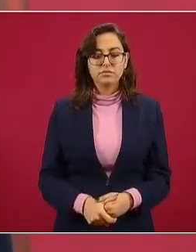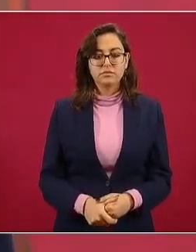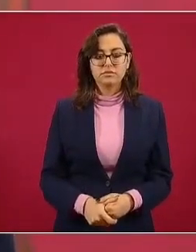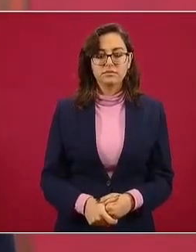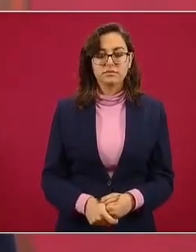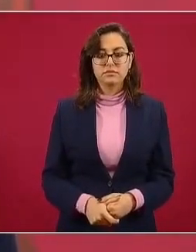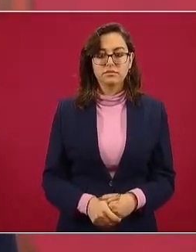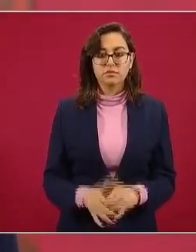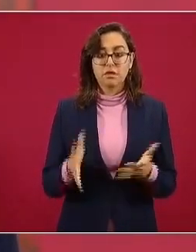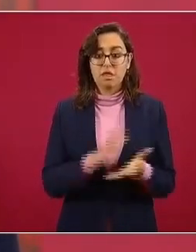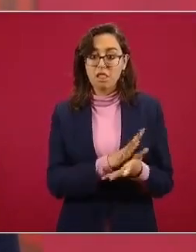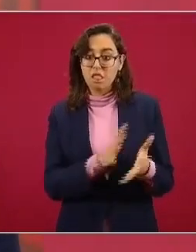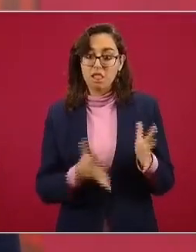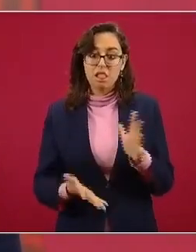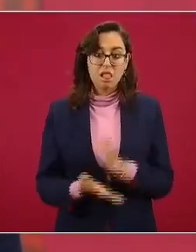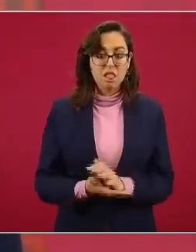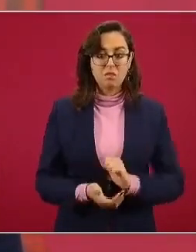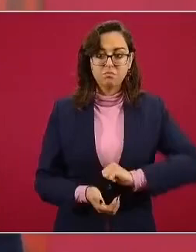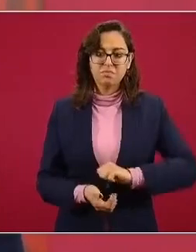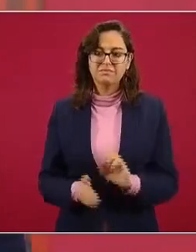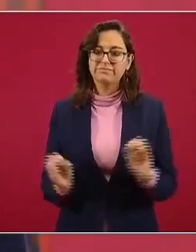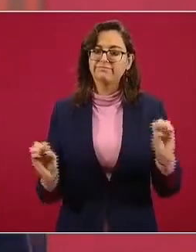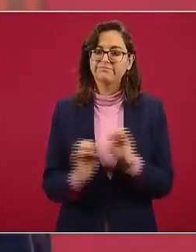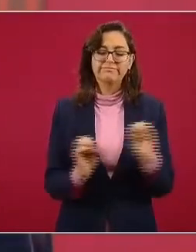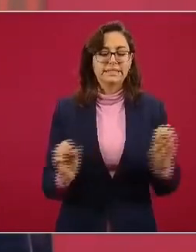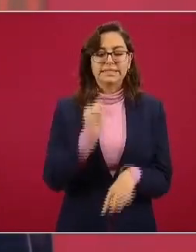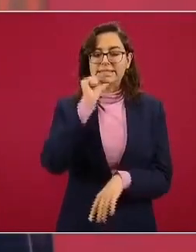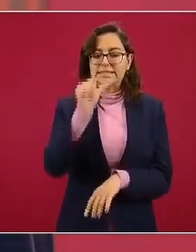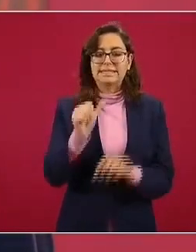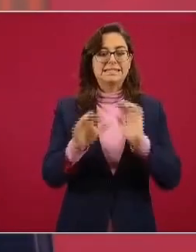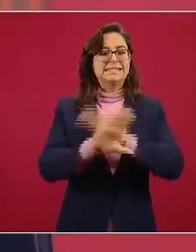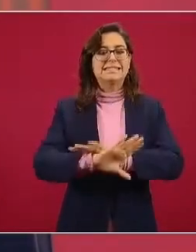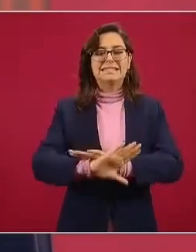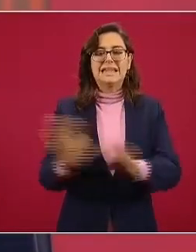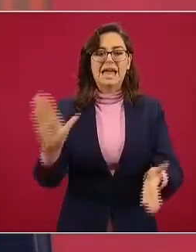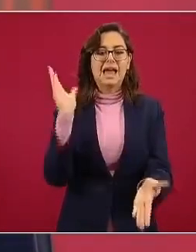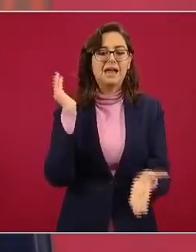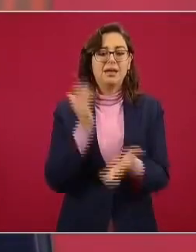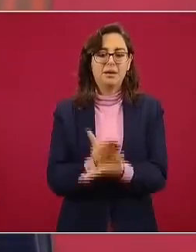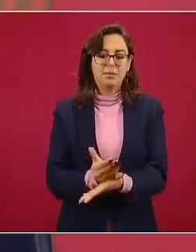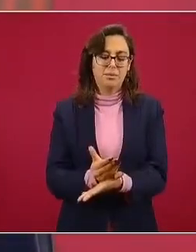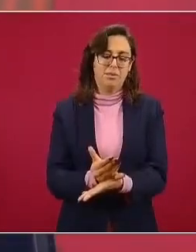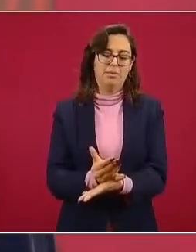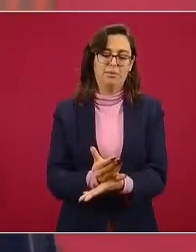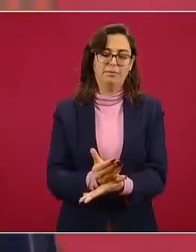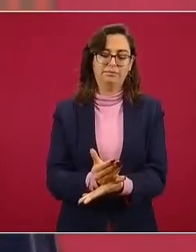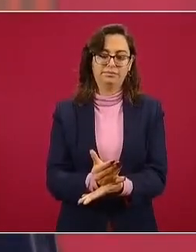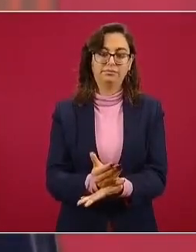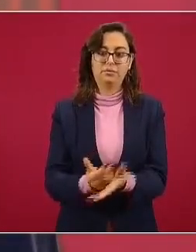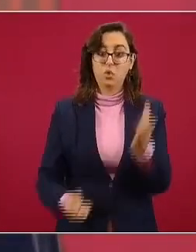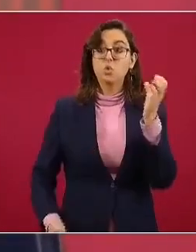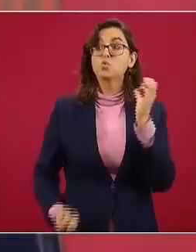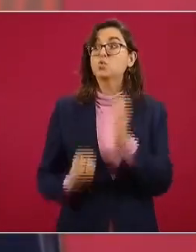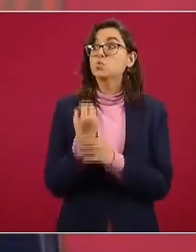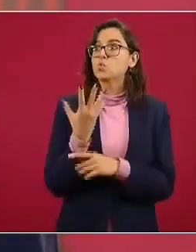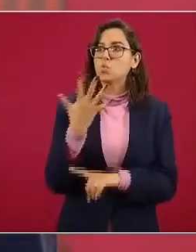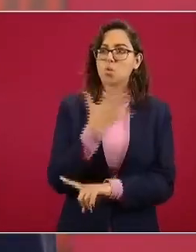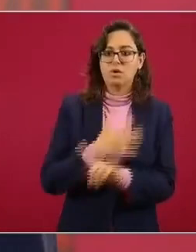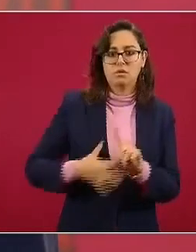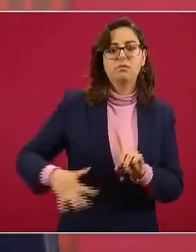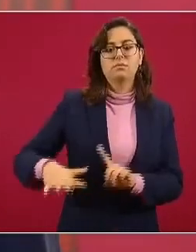sin influyentismo, que eso ya se terminó. Por eso hablo de una nueva realidad